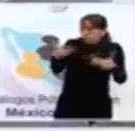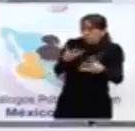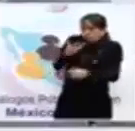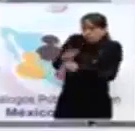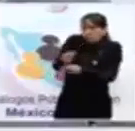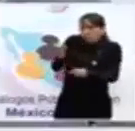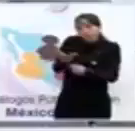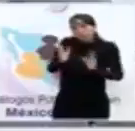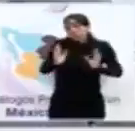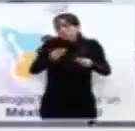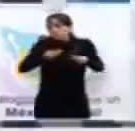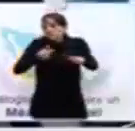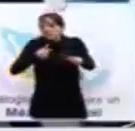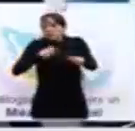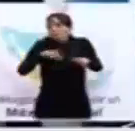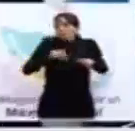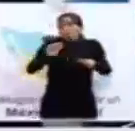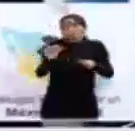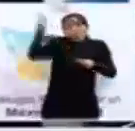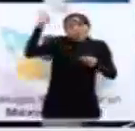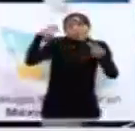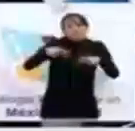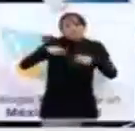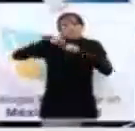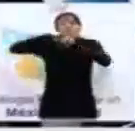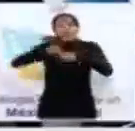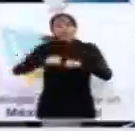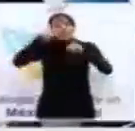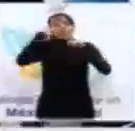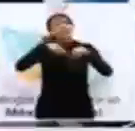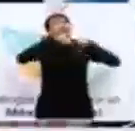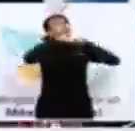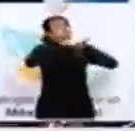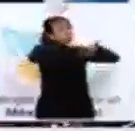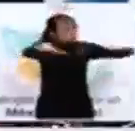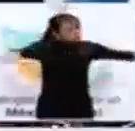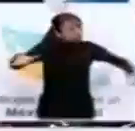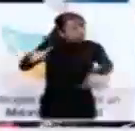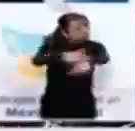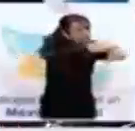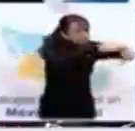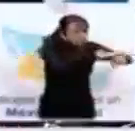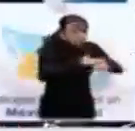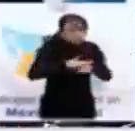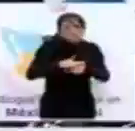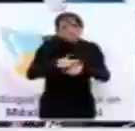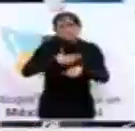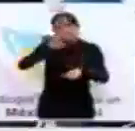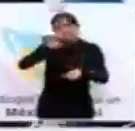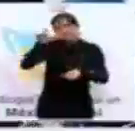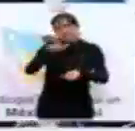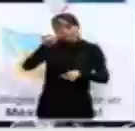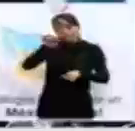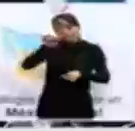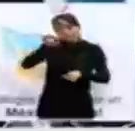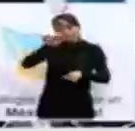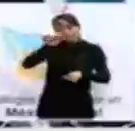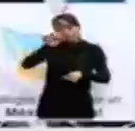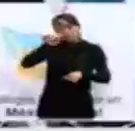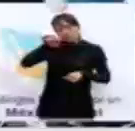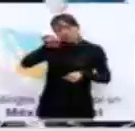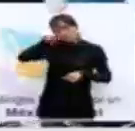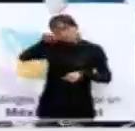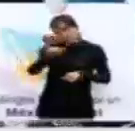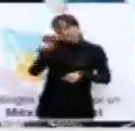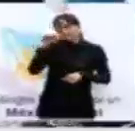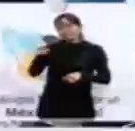al extensionista, y el encargado de extensión dice, bueno, pero yo no tengo la información ni las herramientas. Y eso me parece que